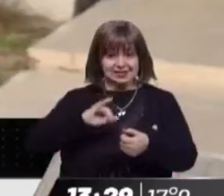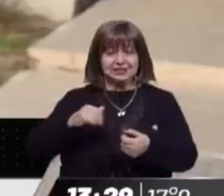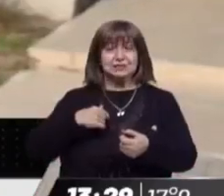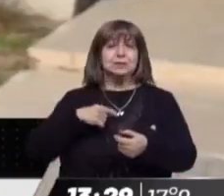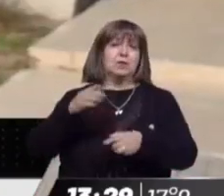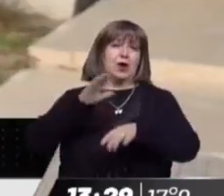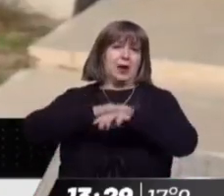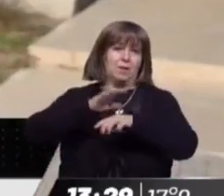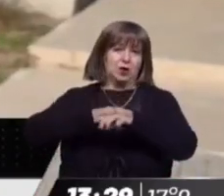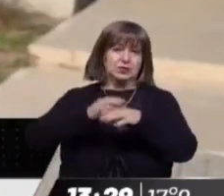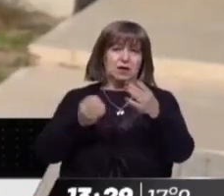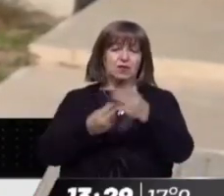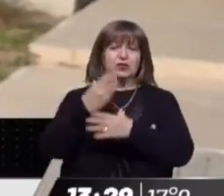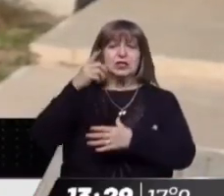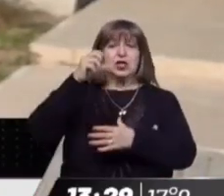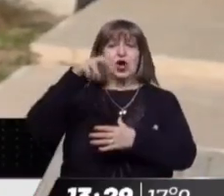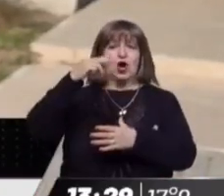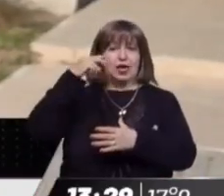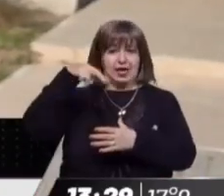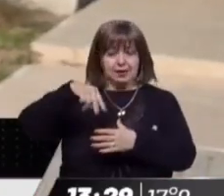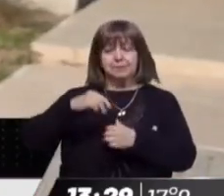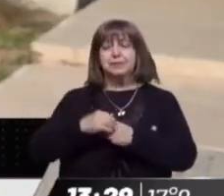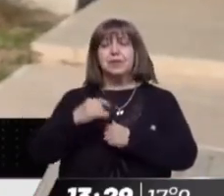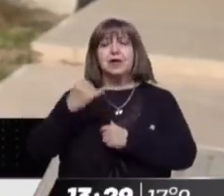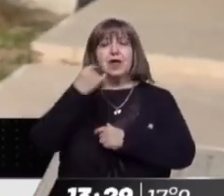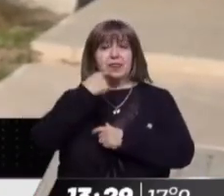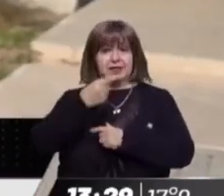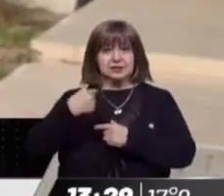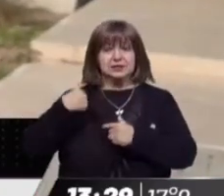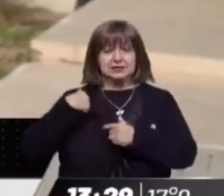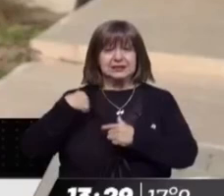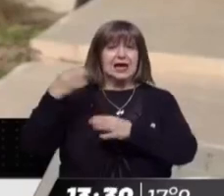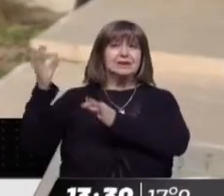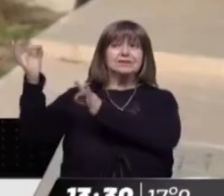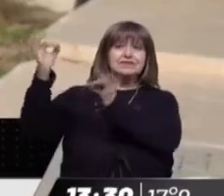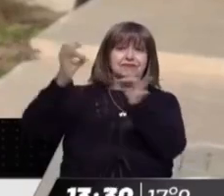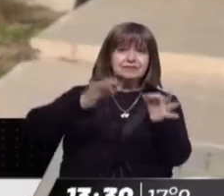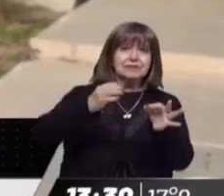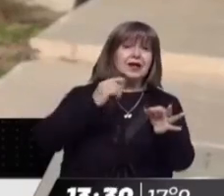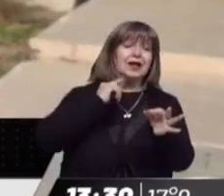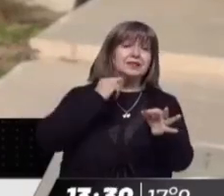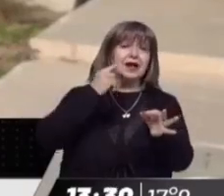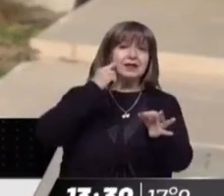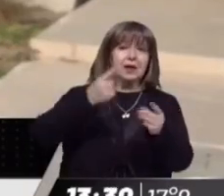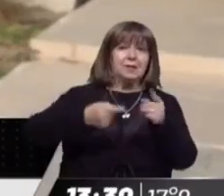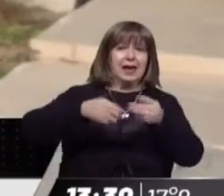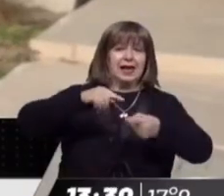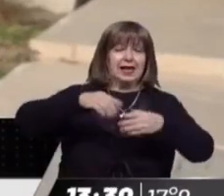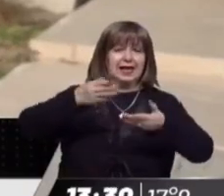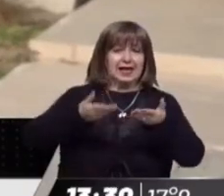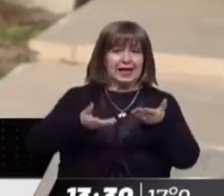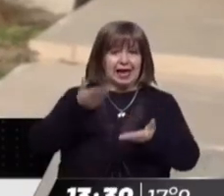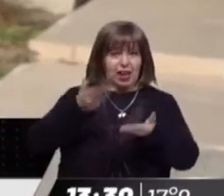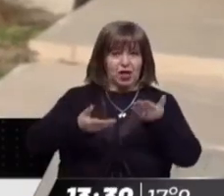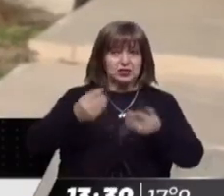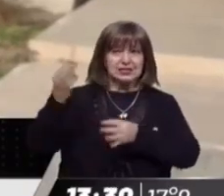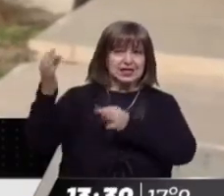13.440 kilos llegaron durante el fin de semana, y como nosotros estamos haciendo esta tarea en conjunto con el gobierno provincial